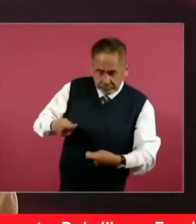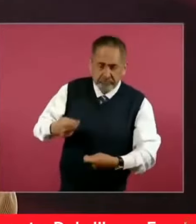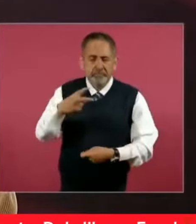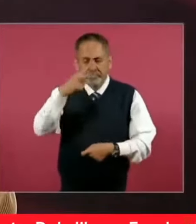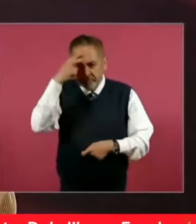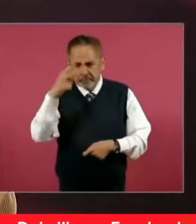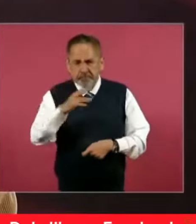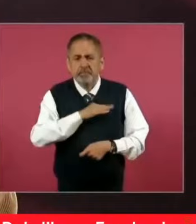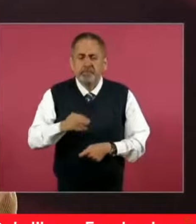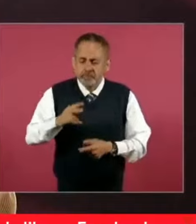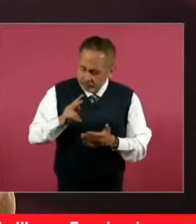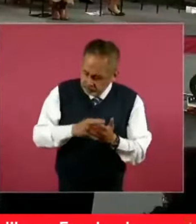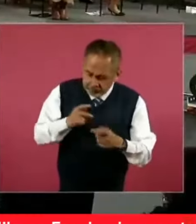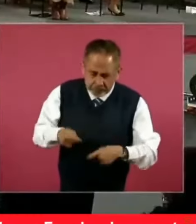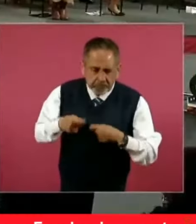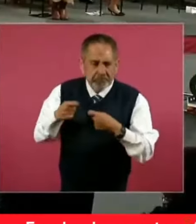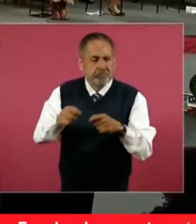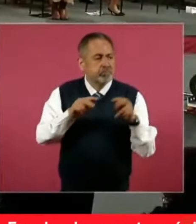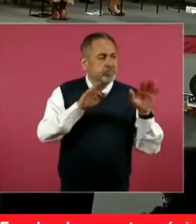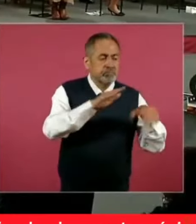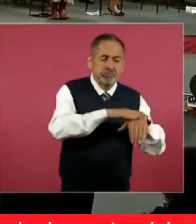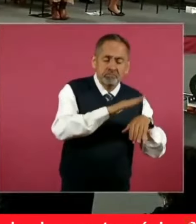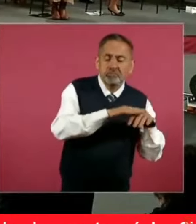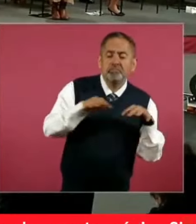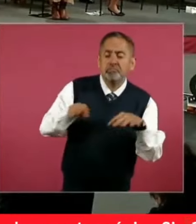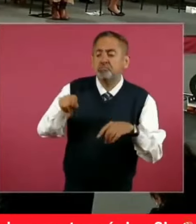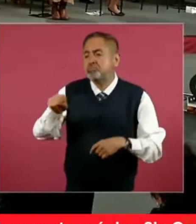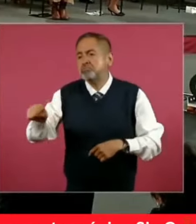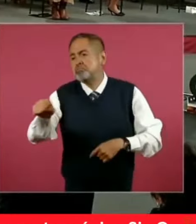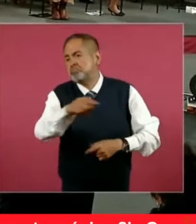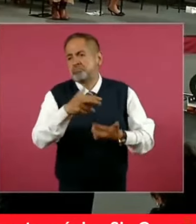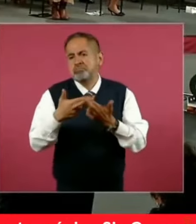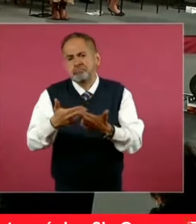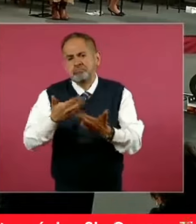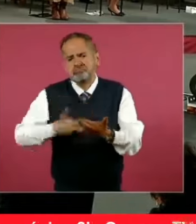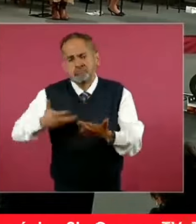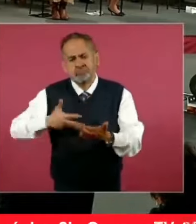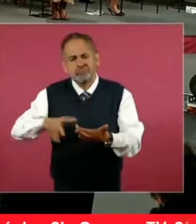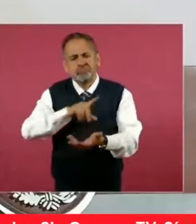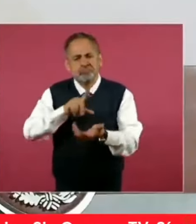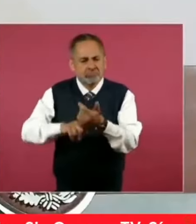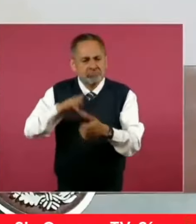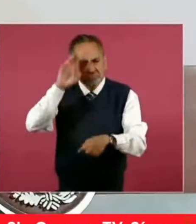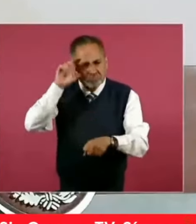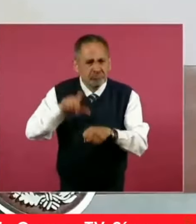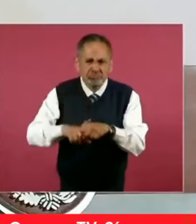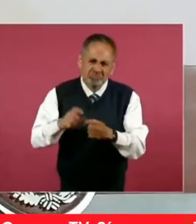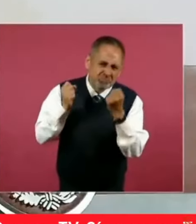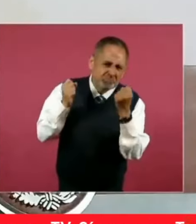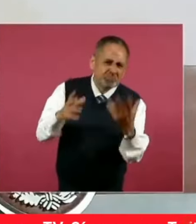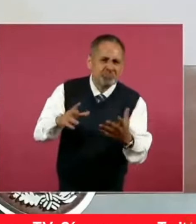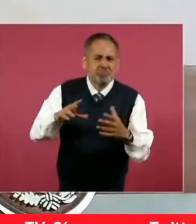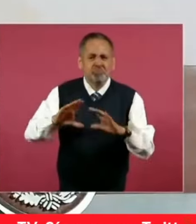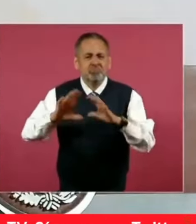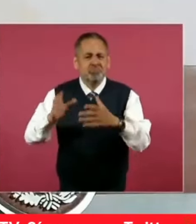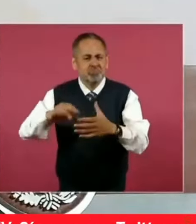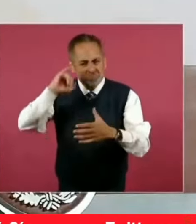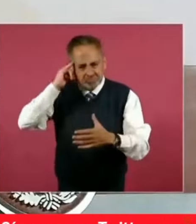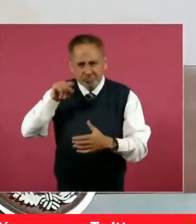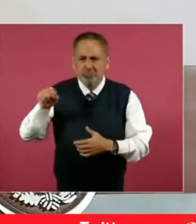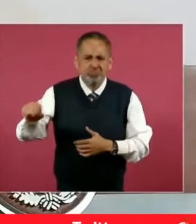México pueda volver la vista a la inmensa reserva de valores culturales que dichas comunidades